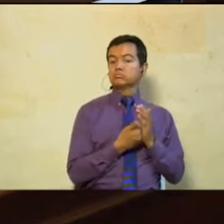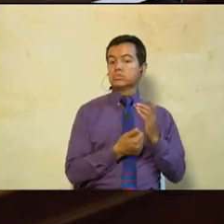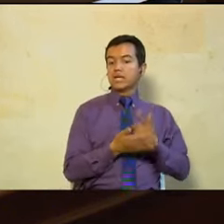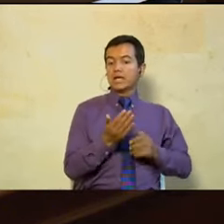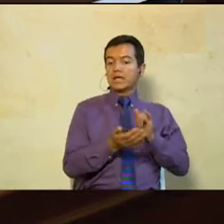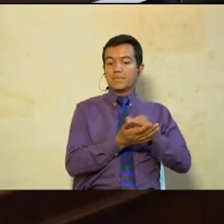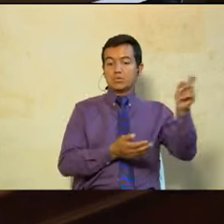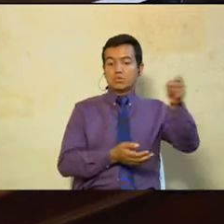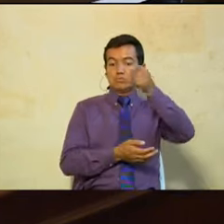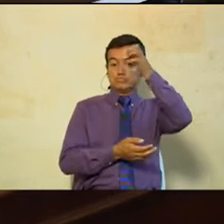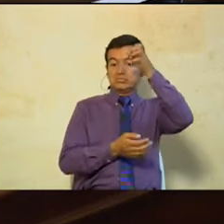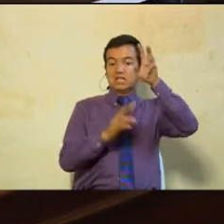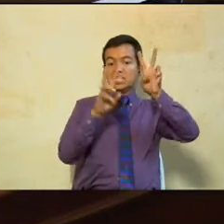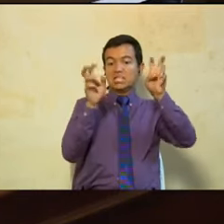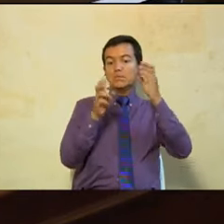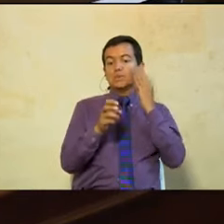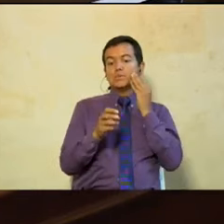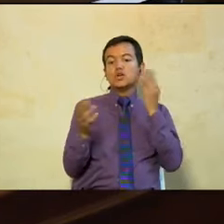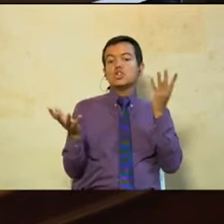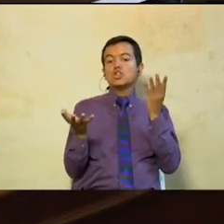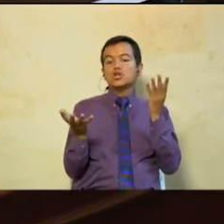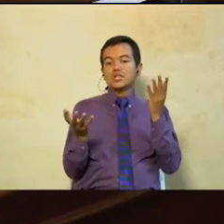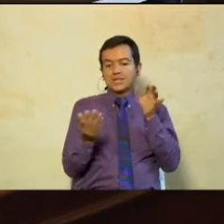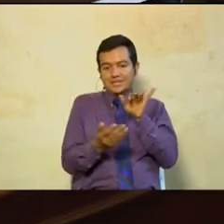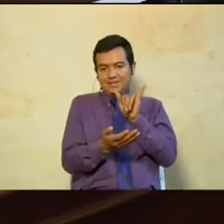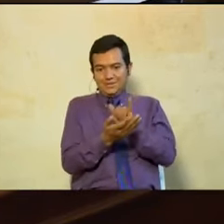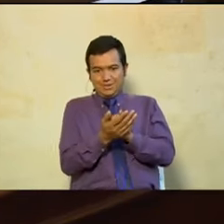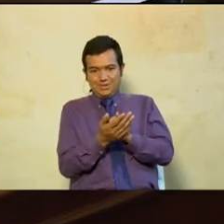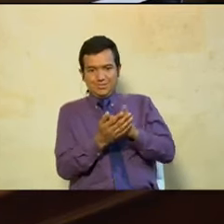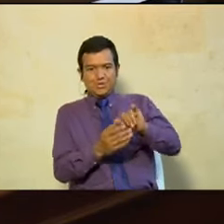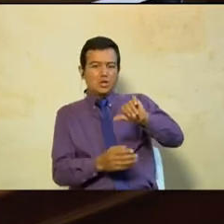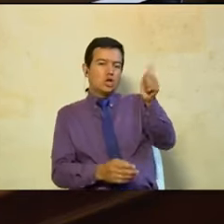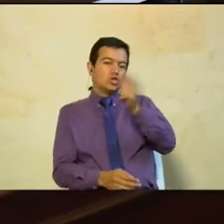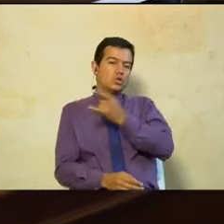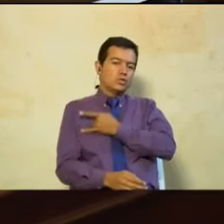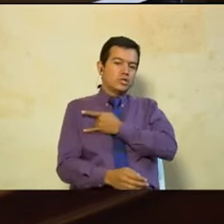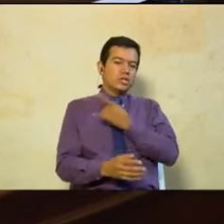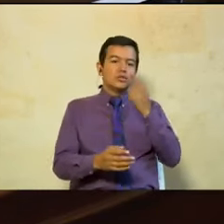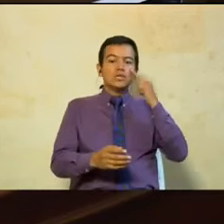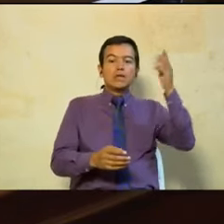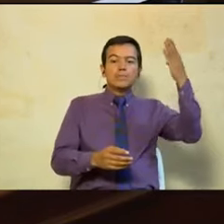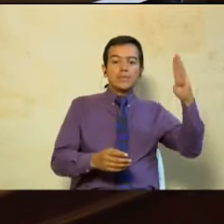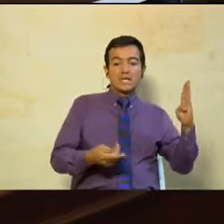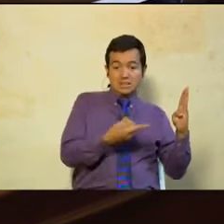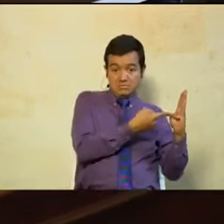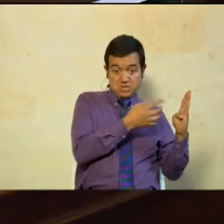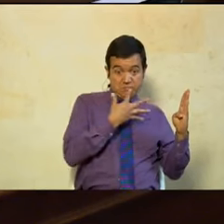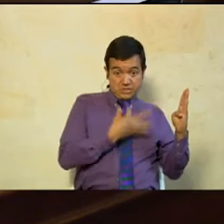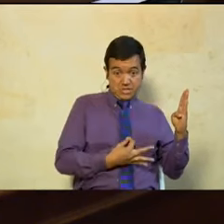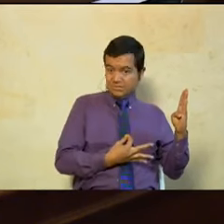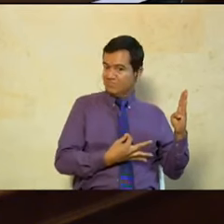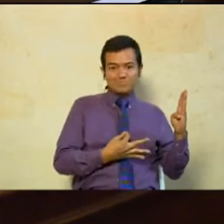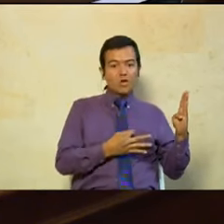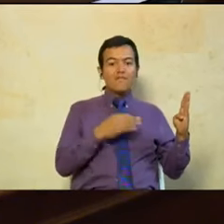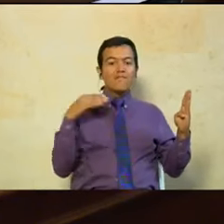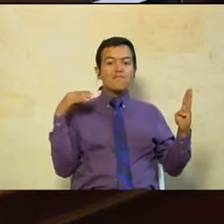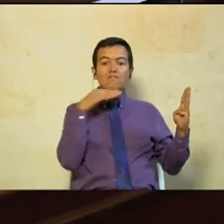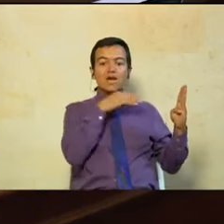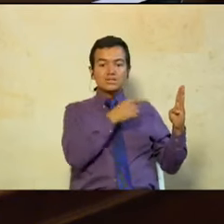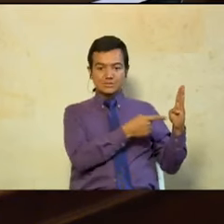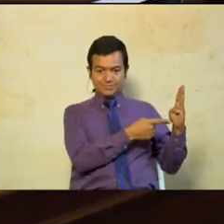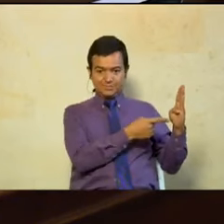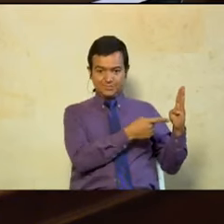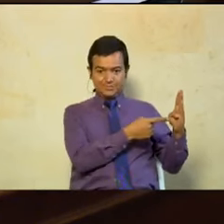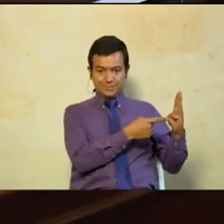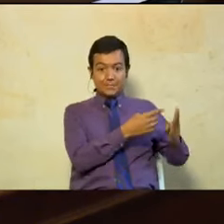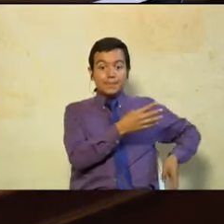conocimiento en estas materias de una universidad en Brasil cosa que no era cierta y